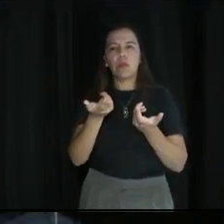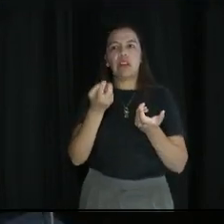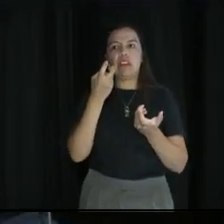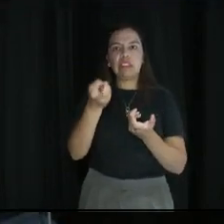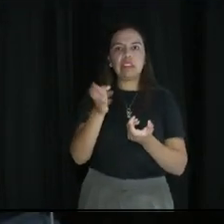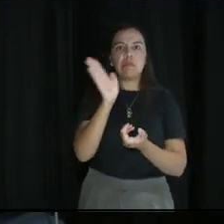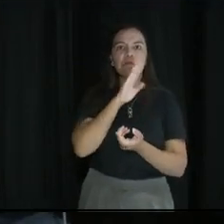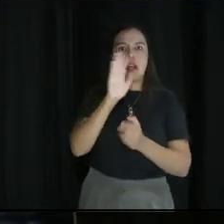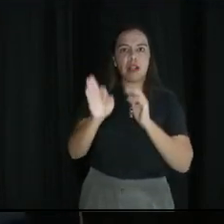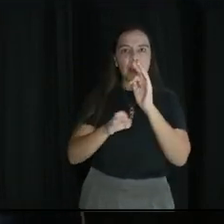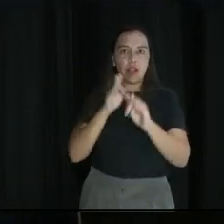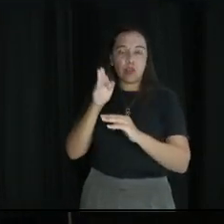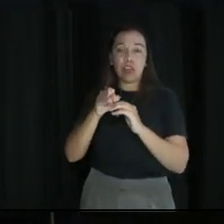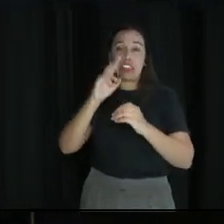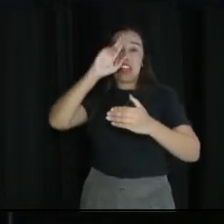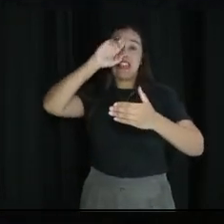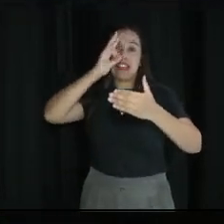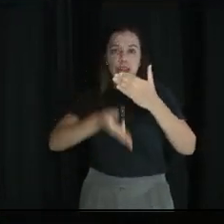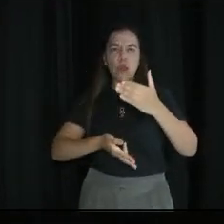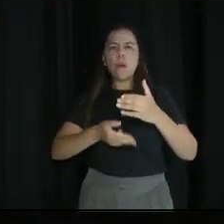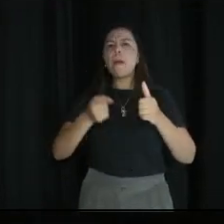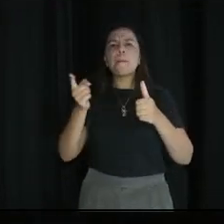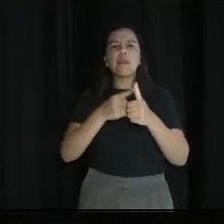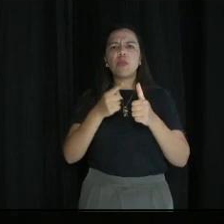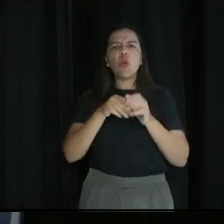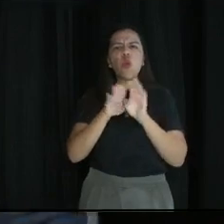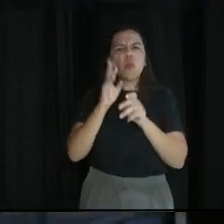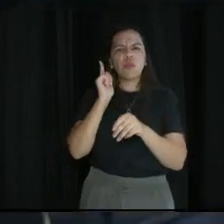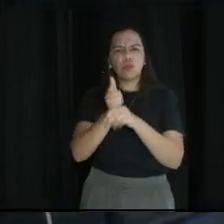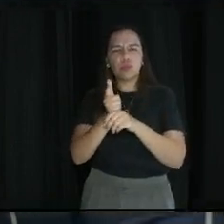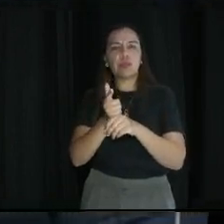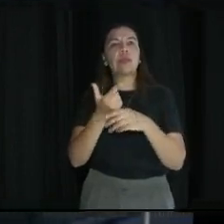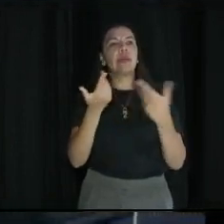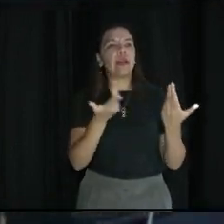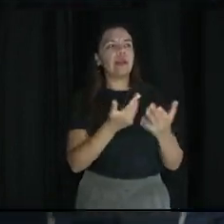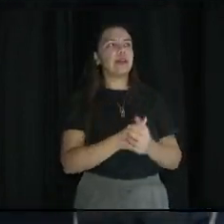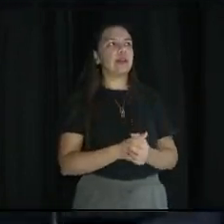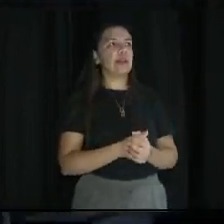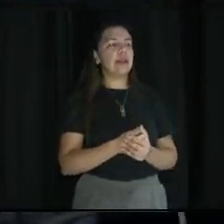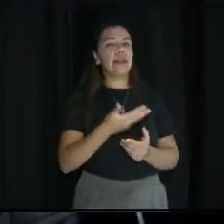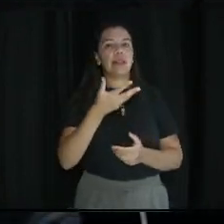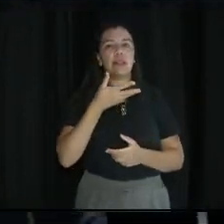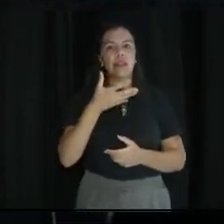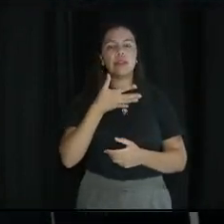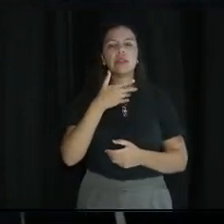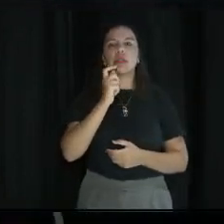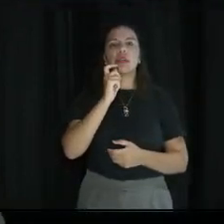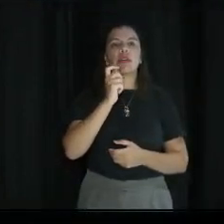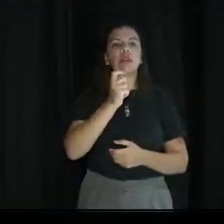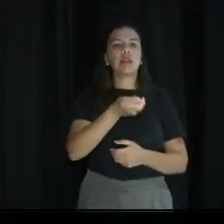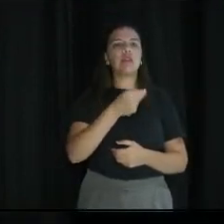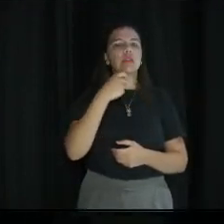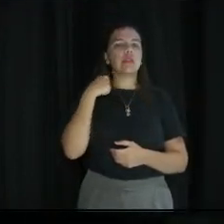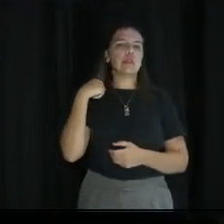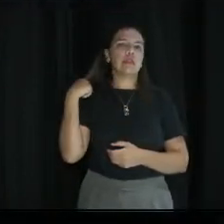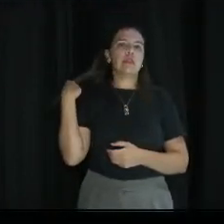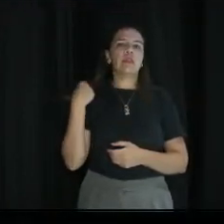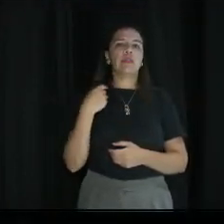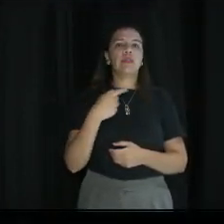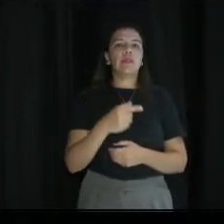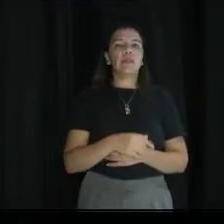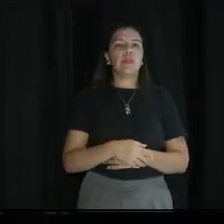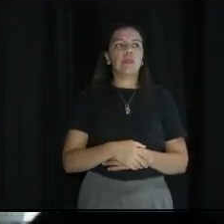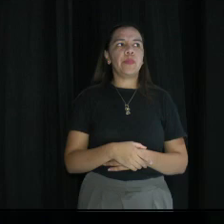puede considerarse como un delito. La primera de ellas, primeramente es si que se